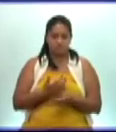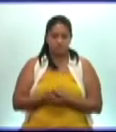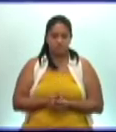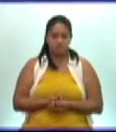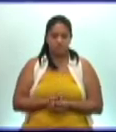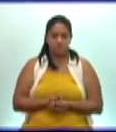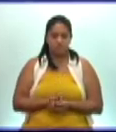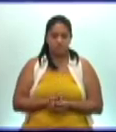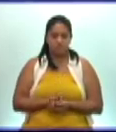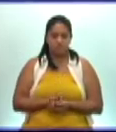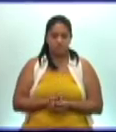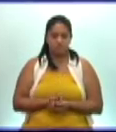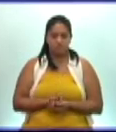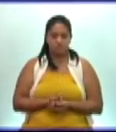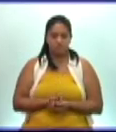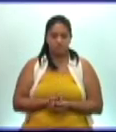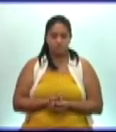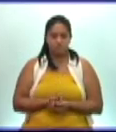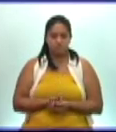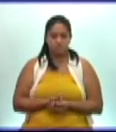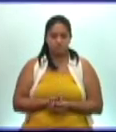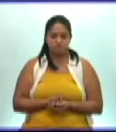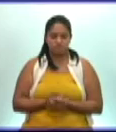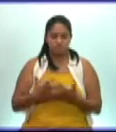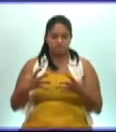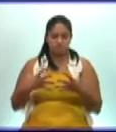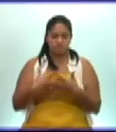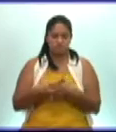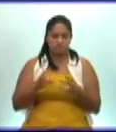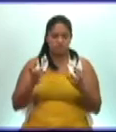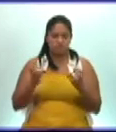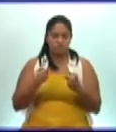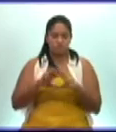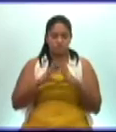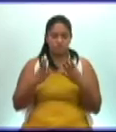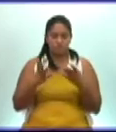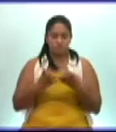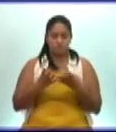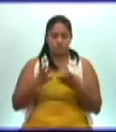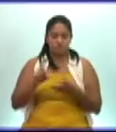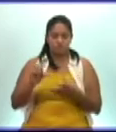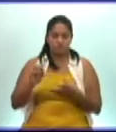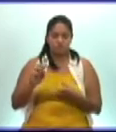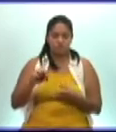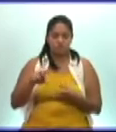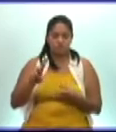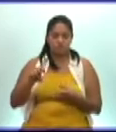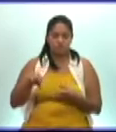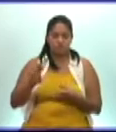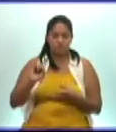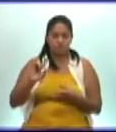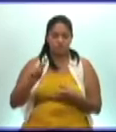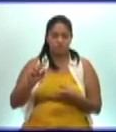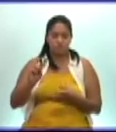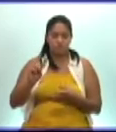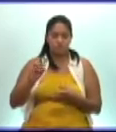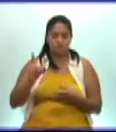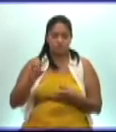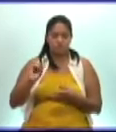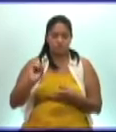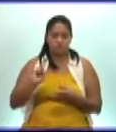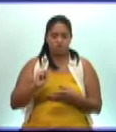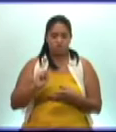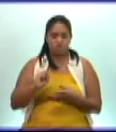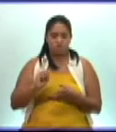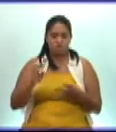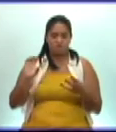se corresponde con un número entero de longitudes de onda, este en clase lo hemos